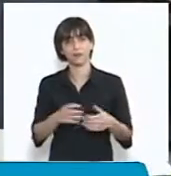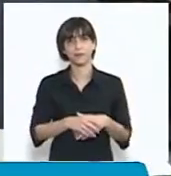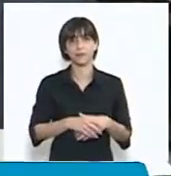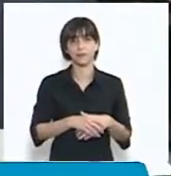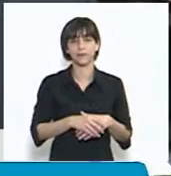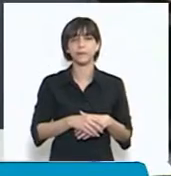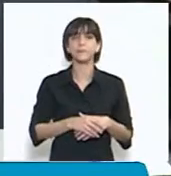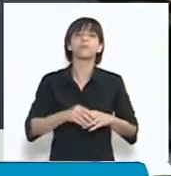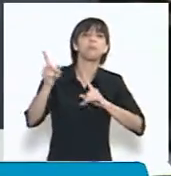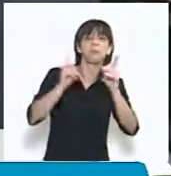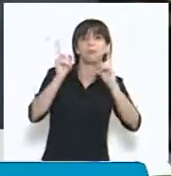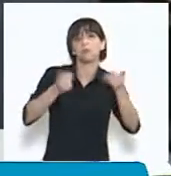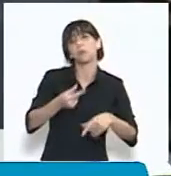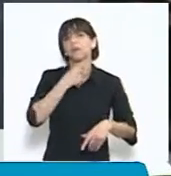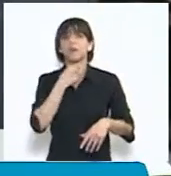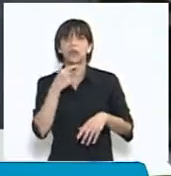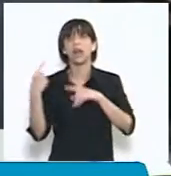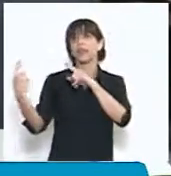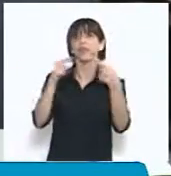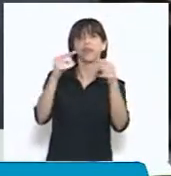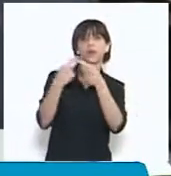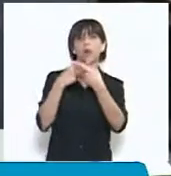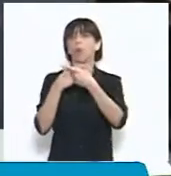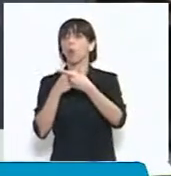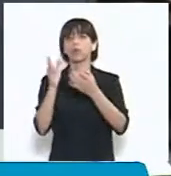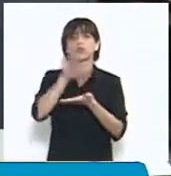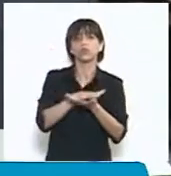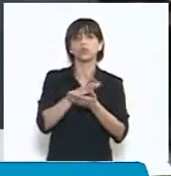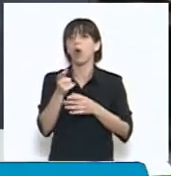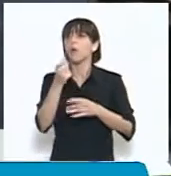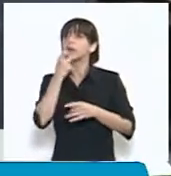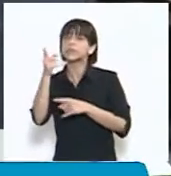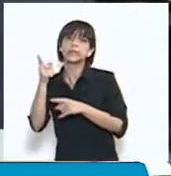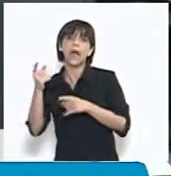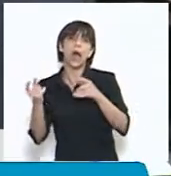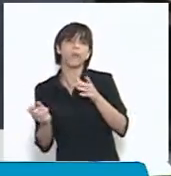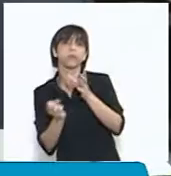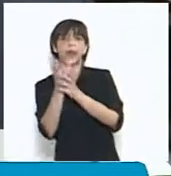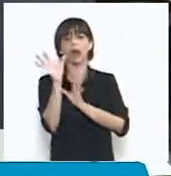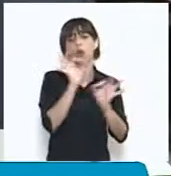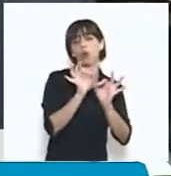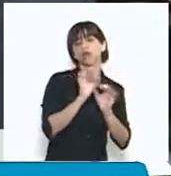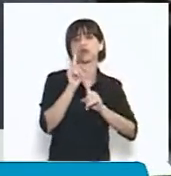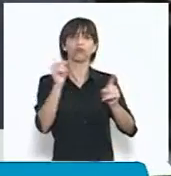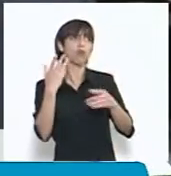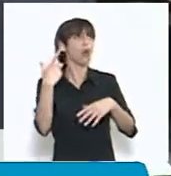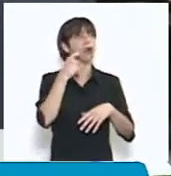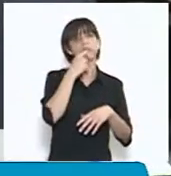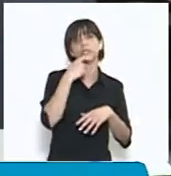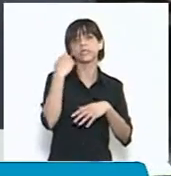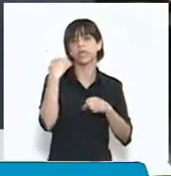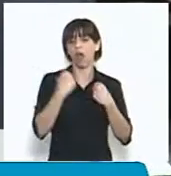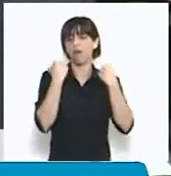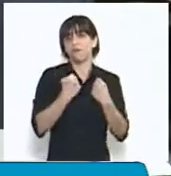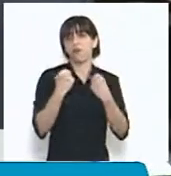algunos pretenden discutir si son dueños de una porción del esfuerzo y del dinero